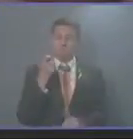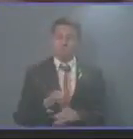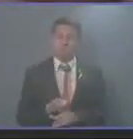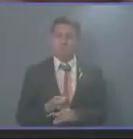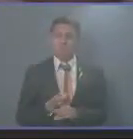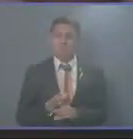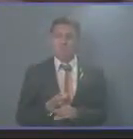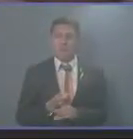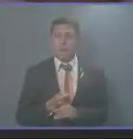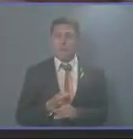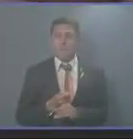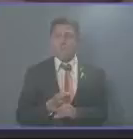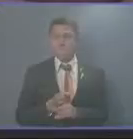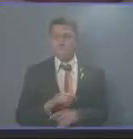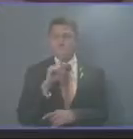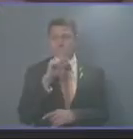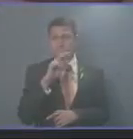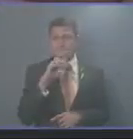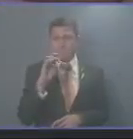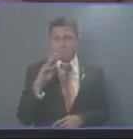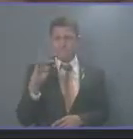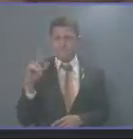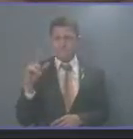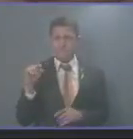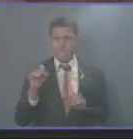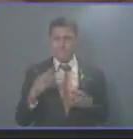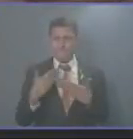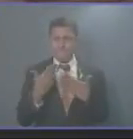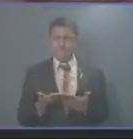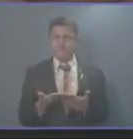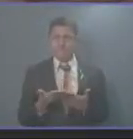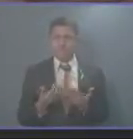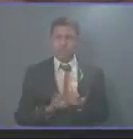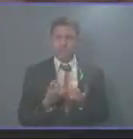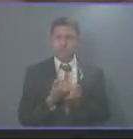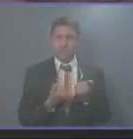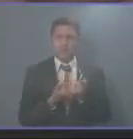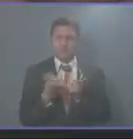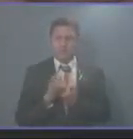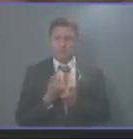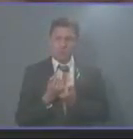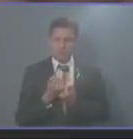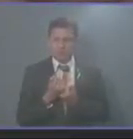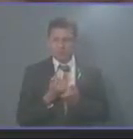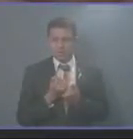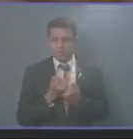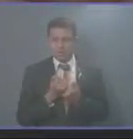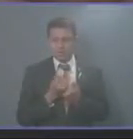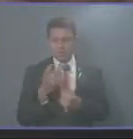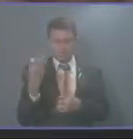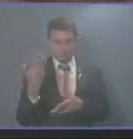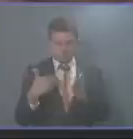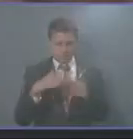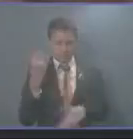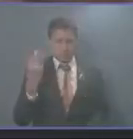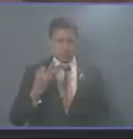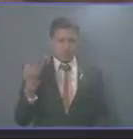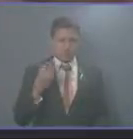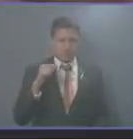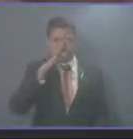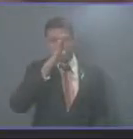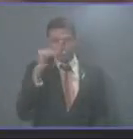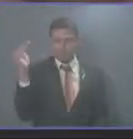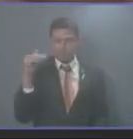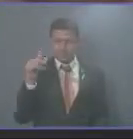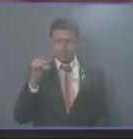Jeffrey L. Cargwell para brindar ayuda a las personas más necesitadas de nuestro